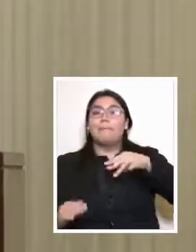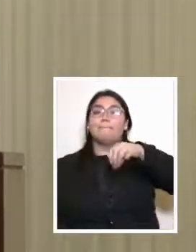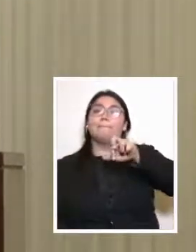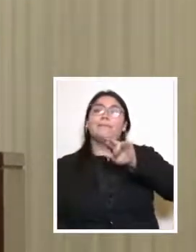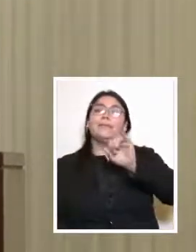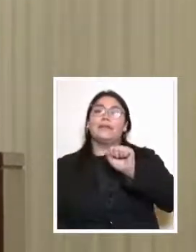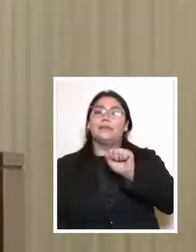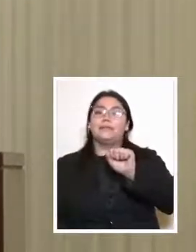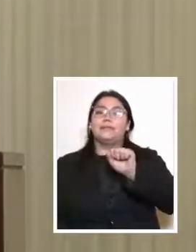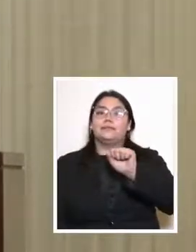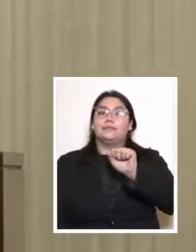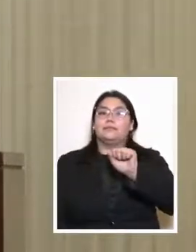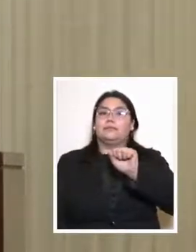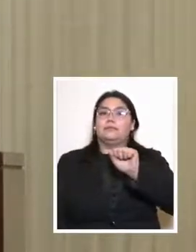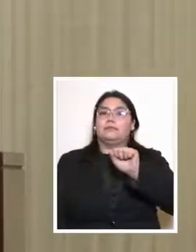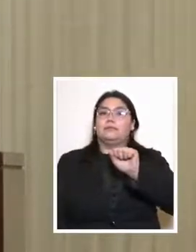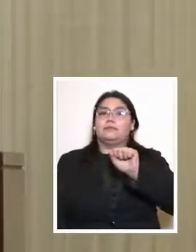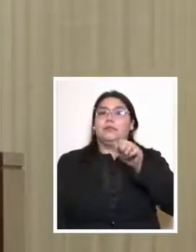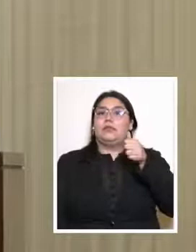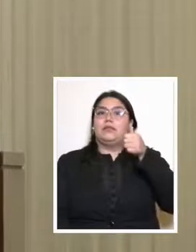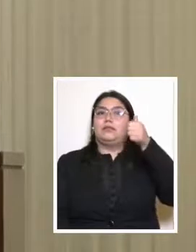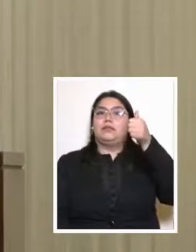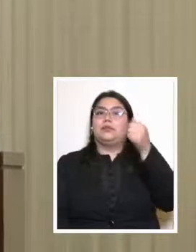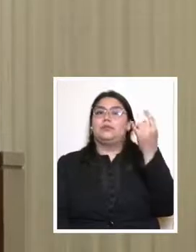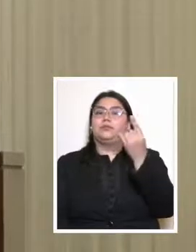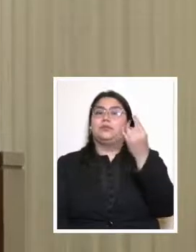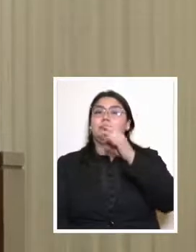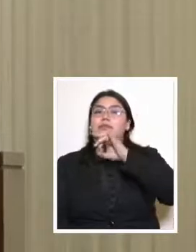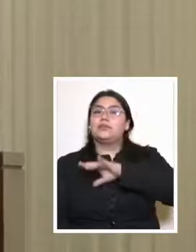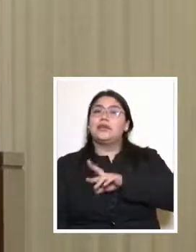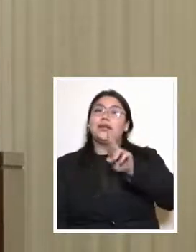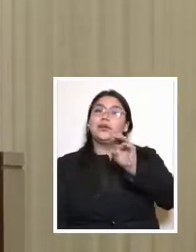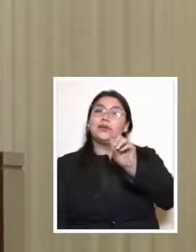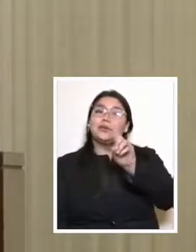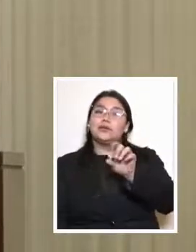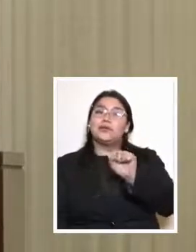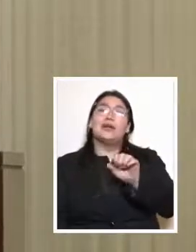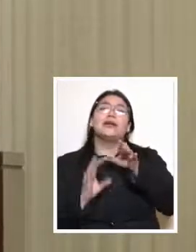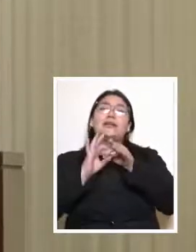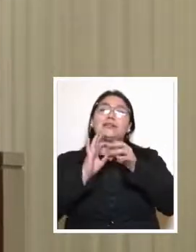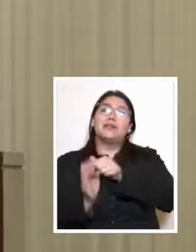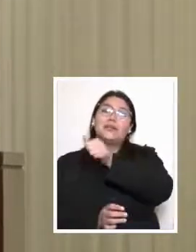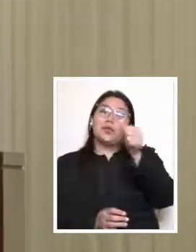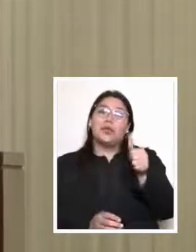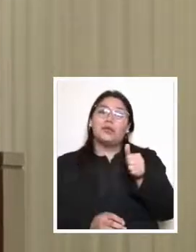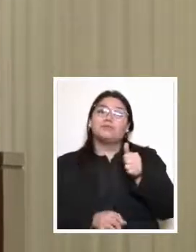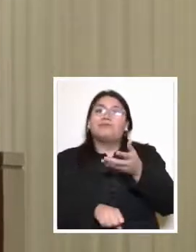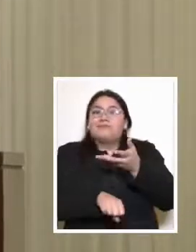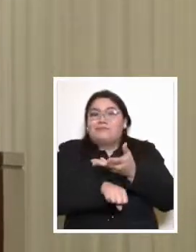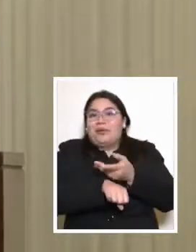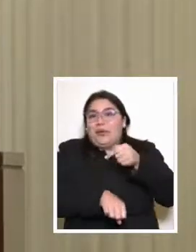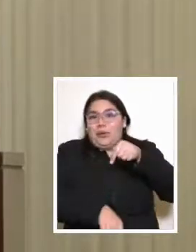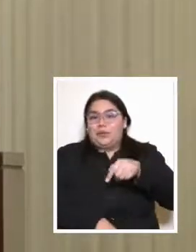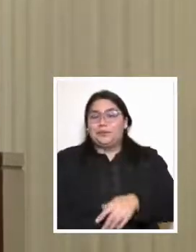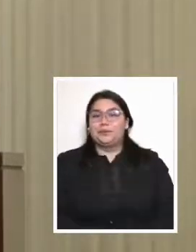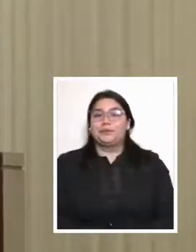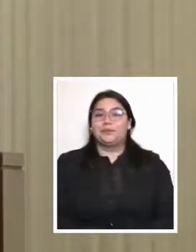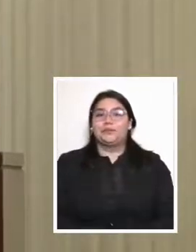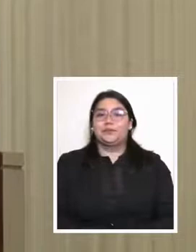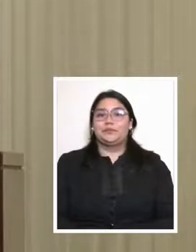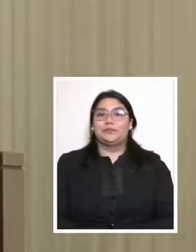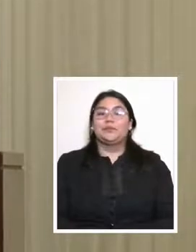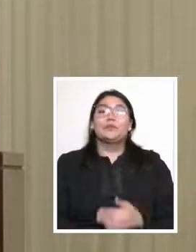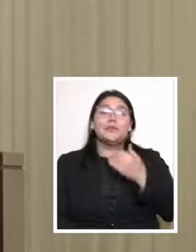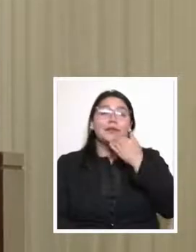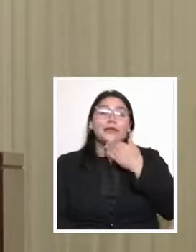Díaz, nuestra rectora de la Universidad de Chile, Rosa Debes. Muchas gracias a todos por estar acá. Pero